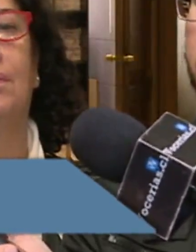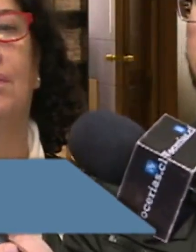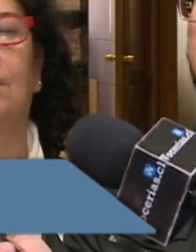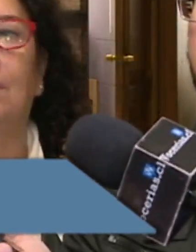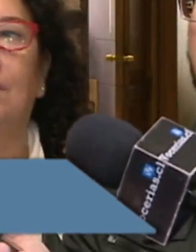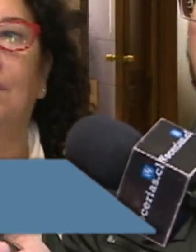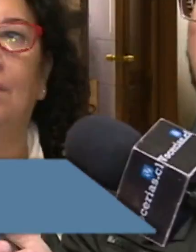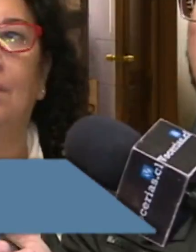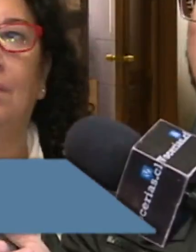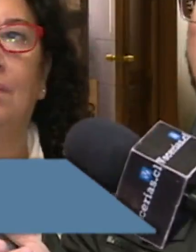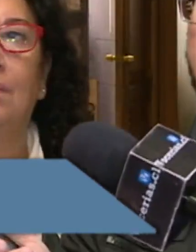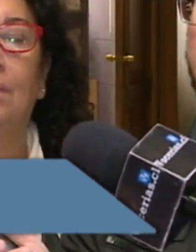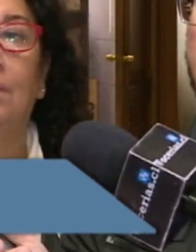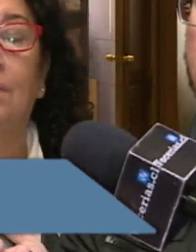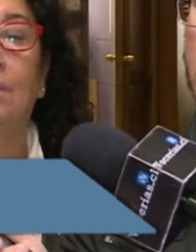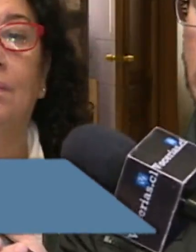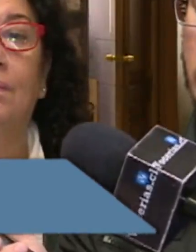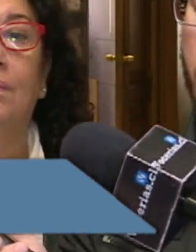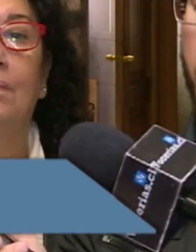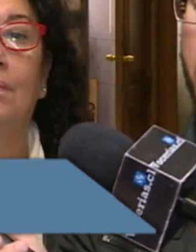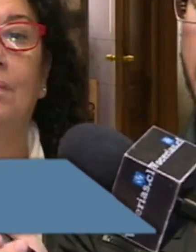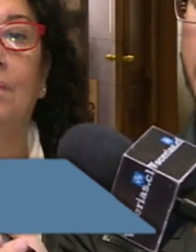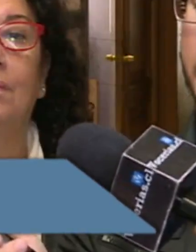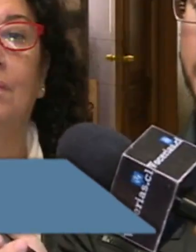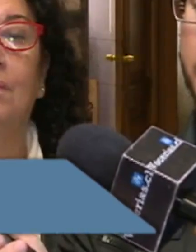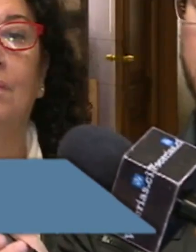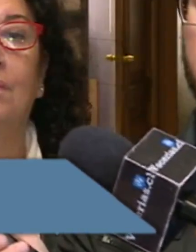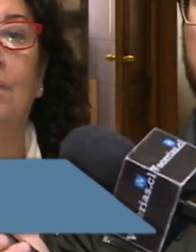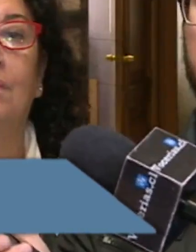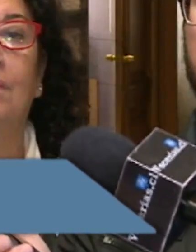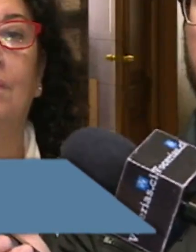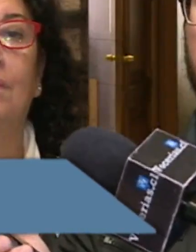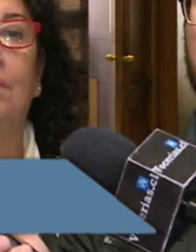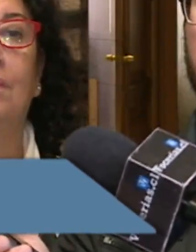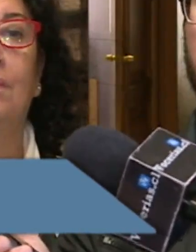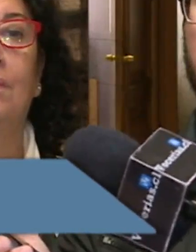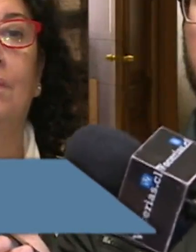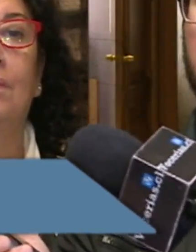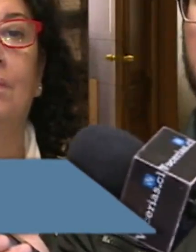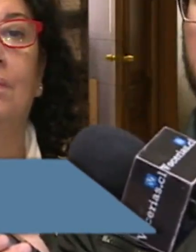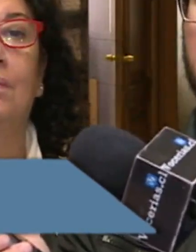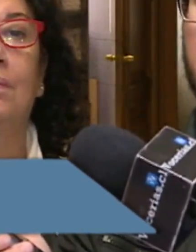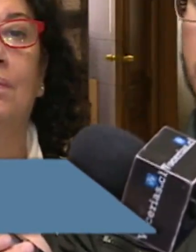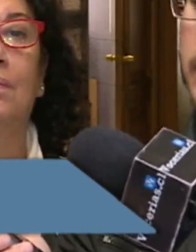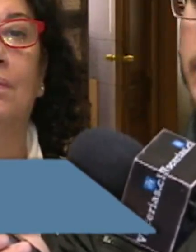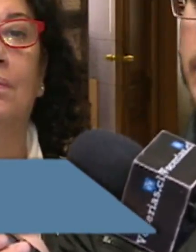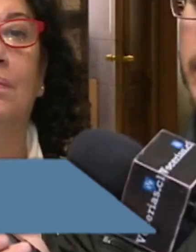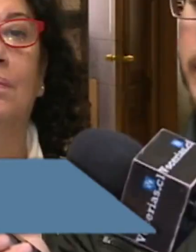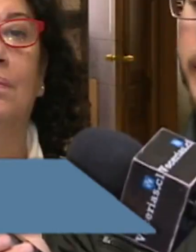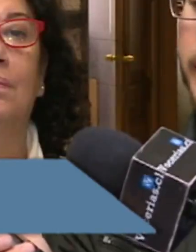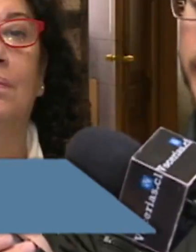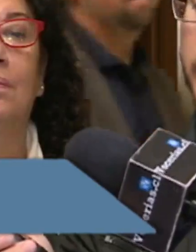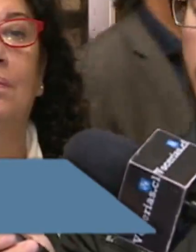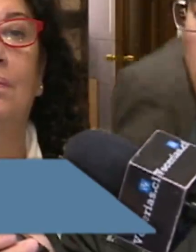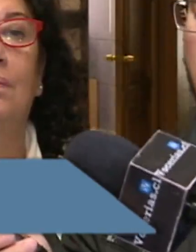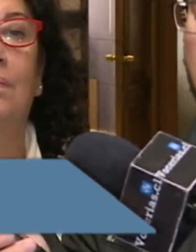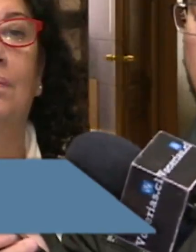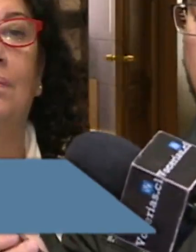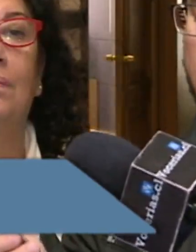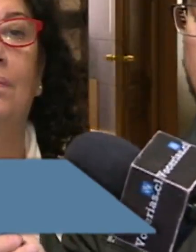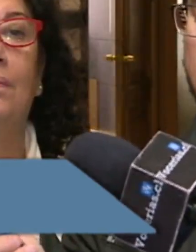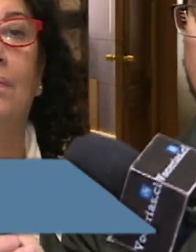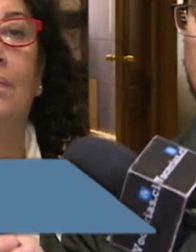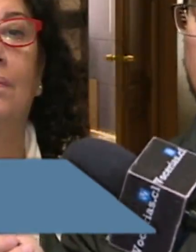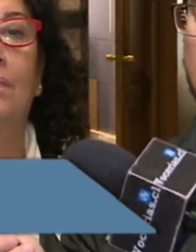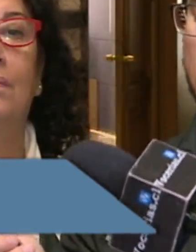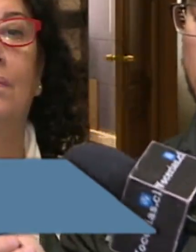tener un alivio en sus pensiones son cifras que incluso si usted las mensualiza pueden llevar